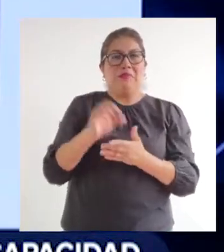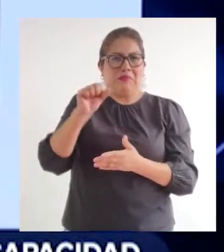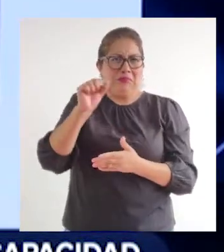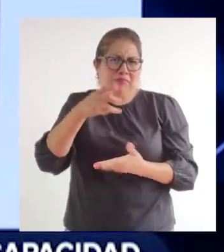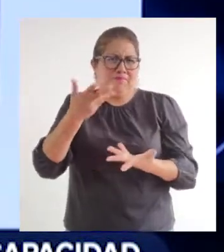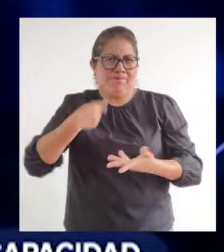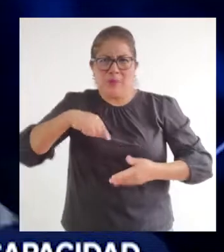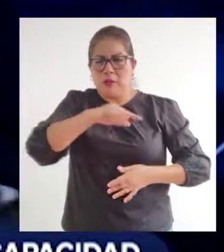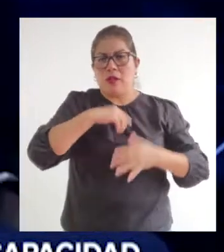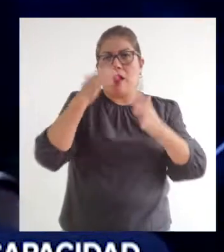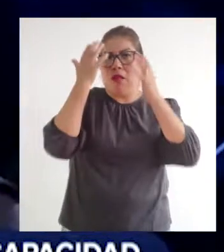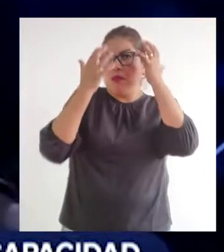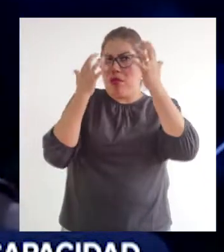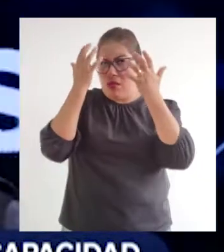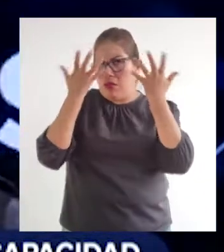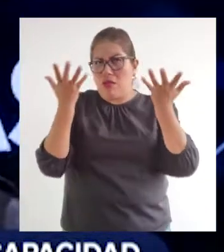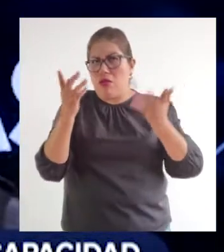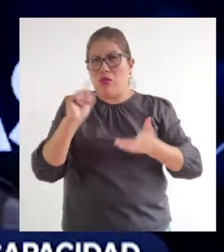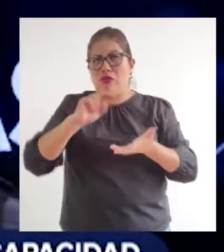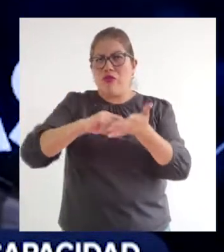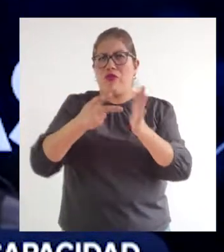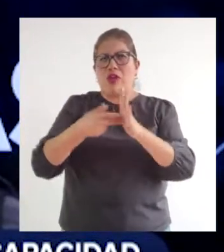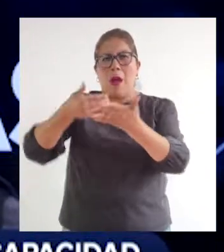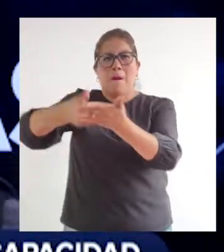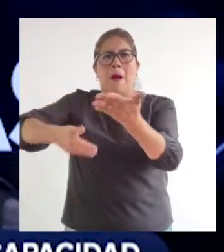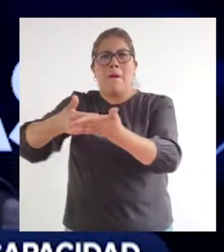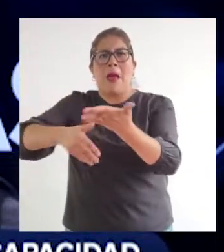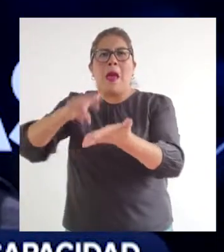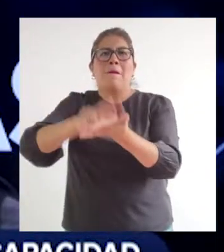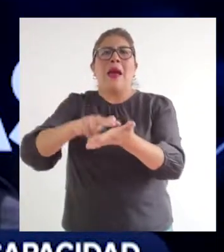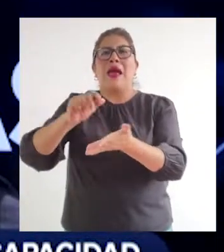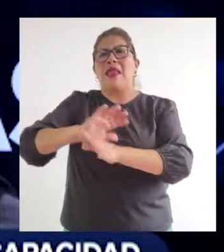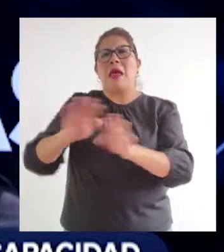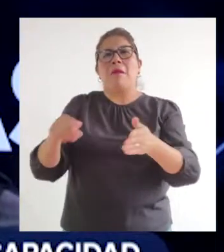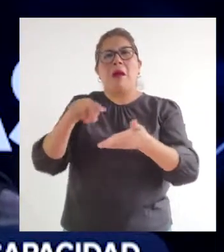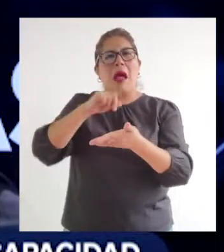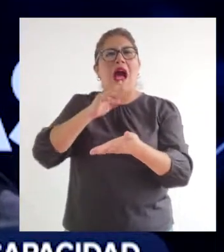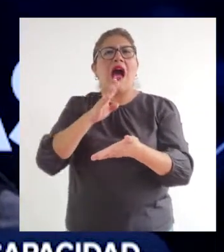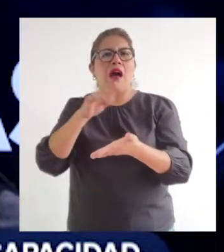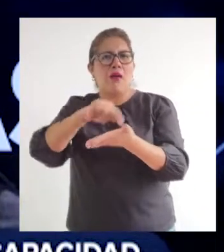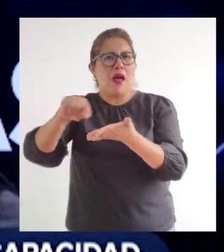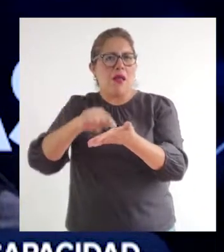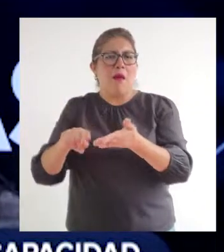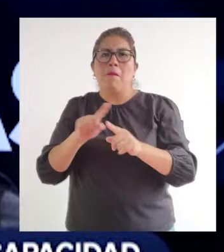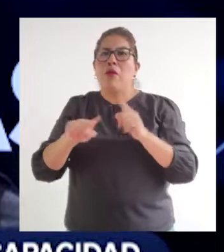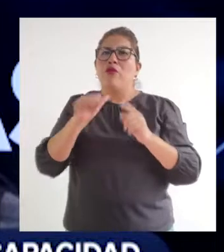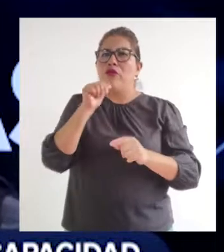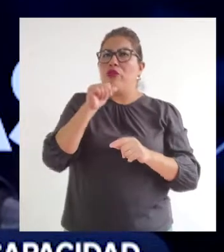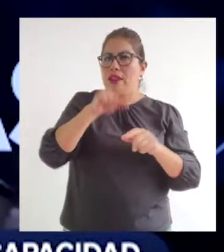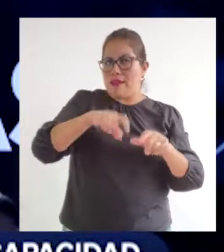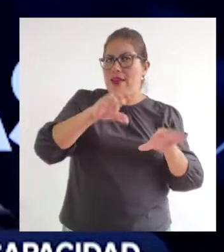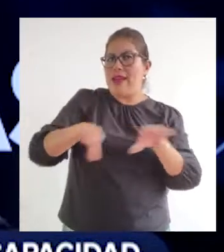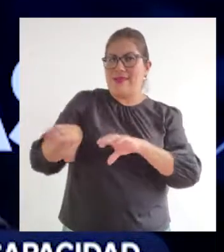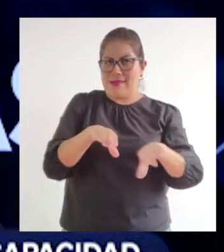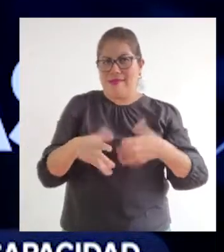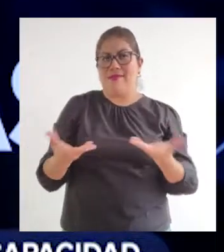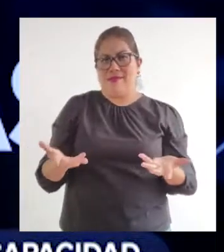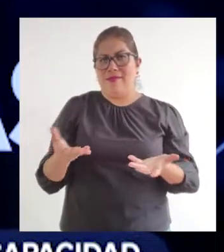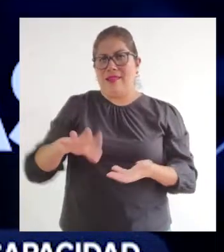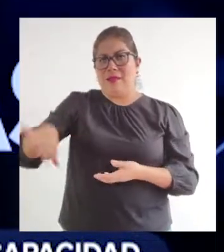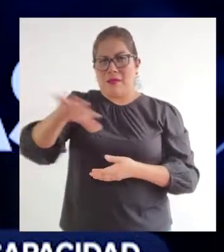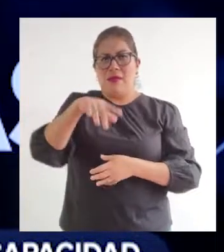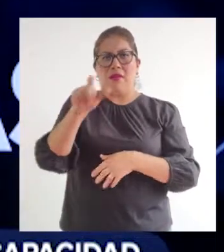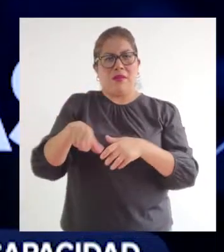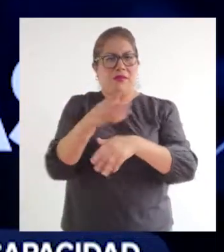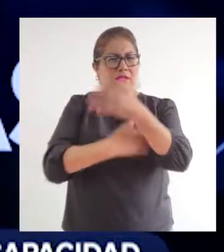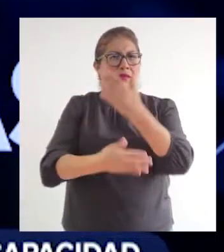claro, estamos preocupados. No es posible que todo se quede en el papel, ¿no? Hay una normativa, pero lamentablemente no se cumple. Y las personas con